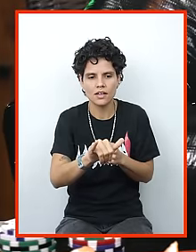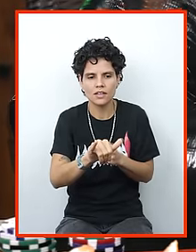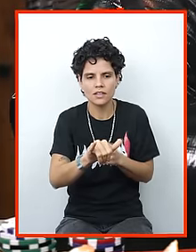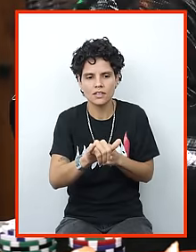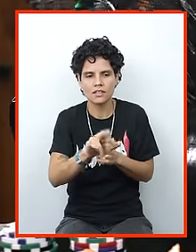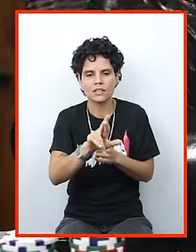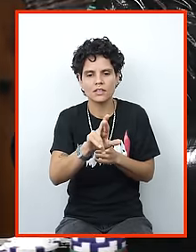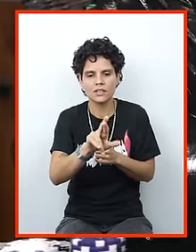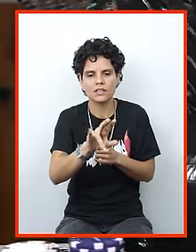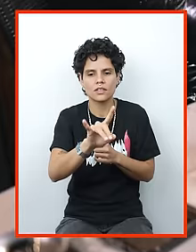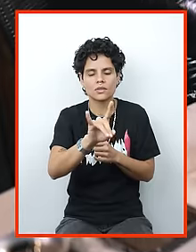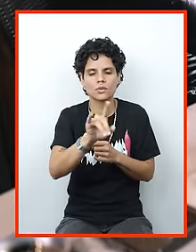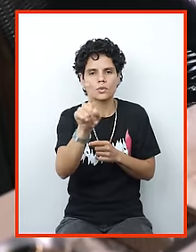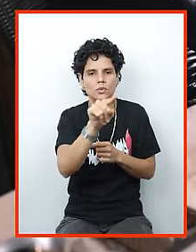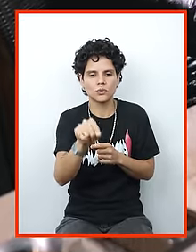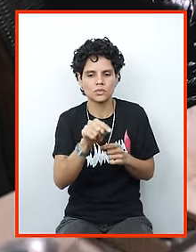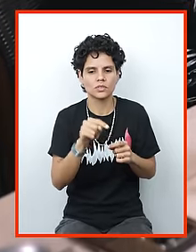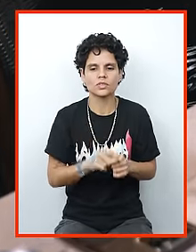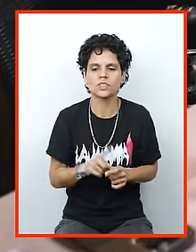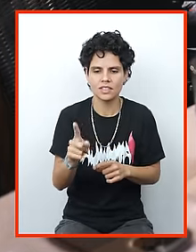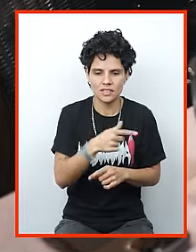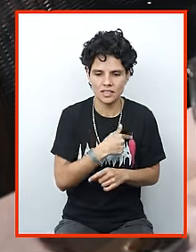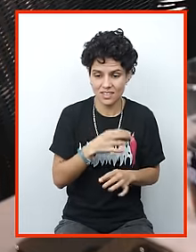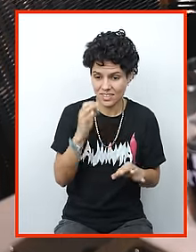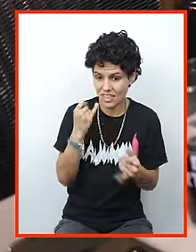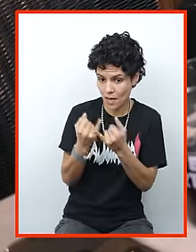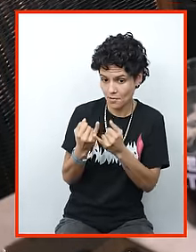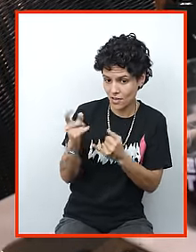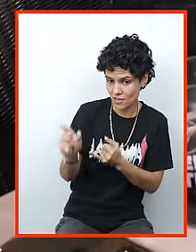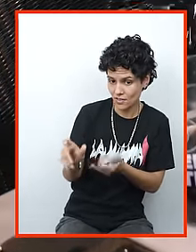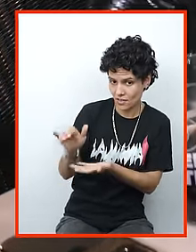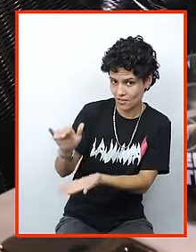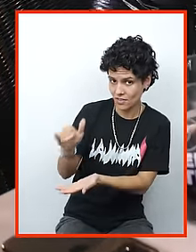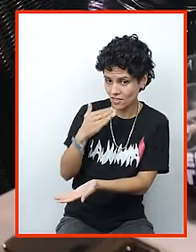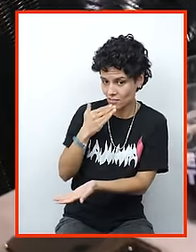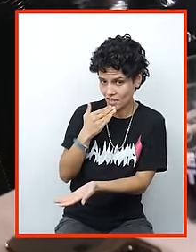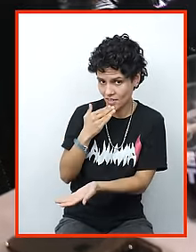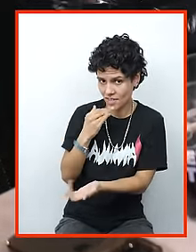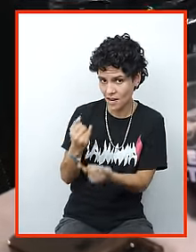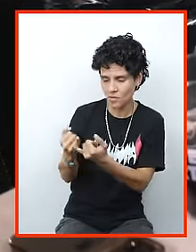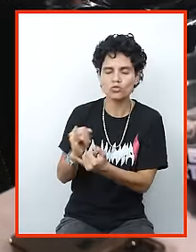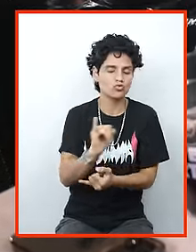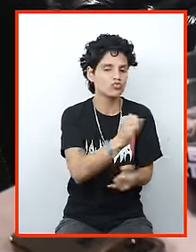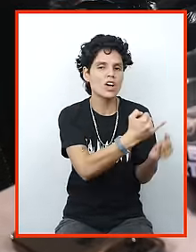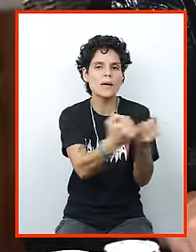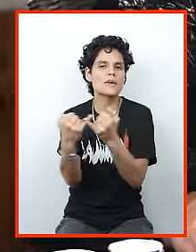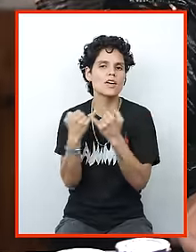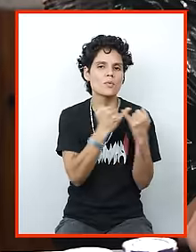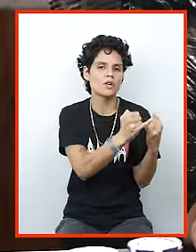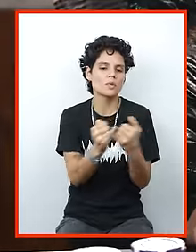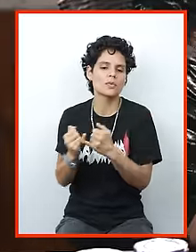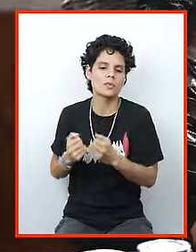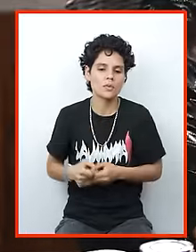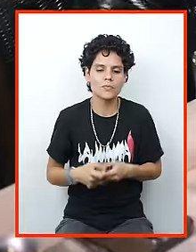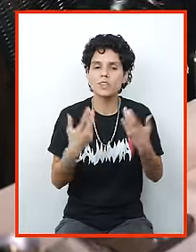Ahí está. Nirus. Tenía su Nirus. Sí, bueno. ¿Amigo de...? ¿De Danger? ¿De Danger? Sí, sí. De la misma... Somos todos amigos, así